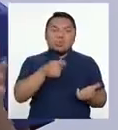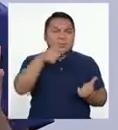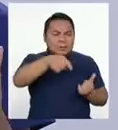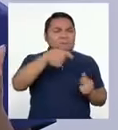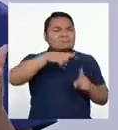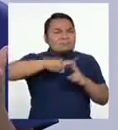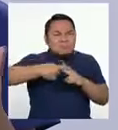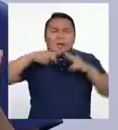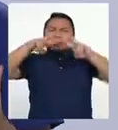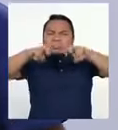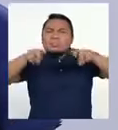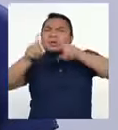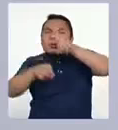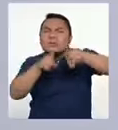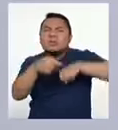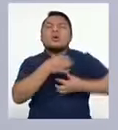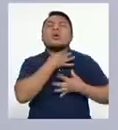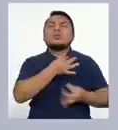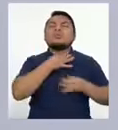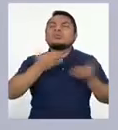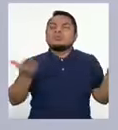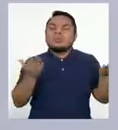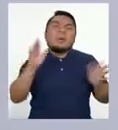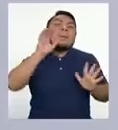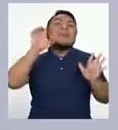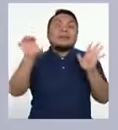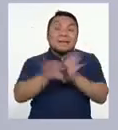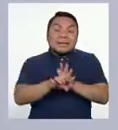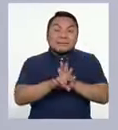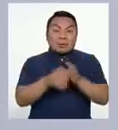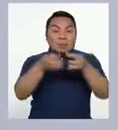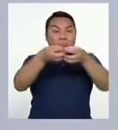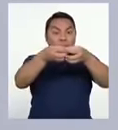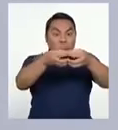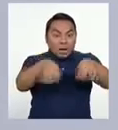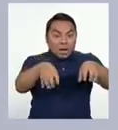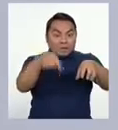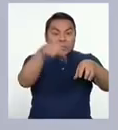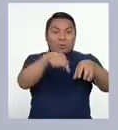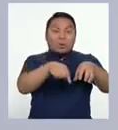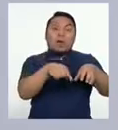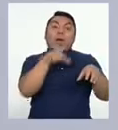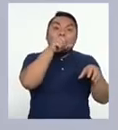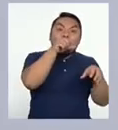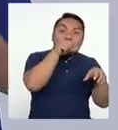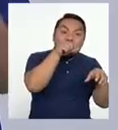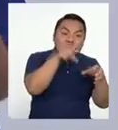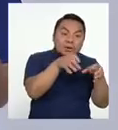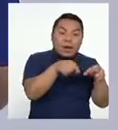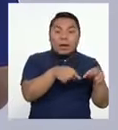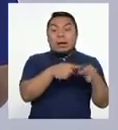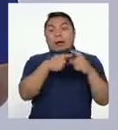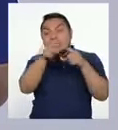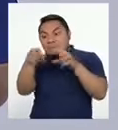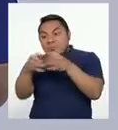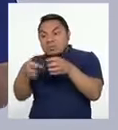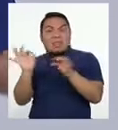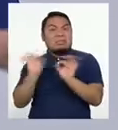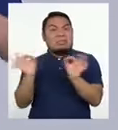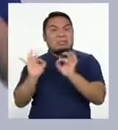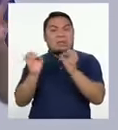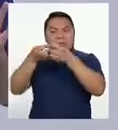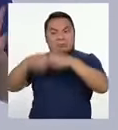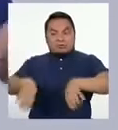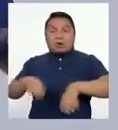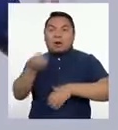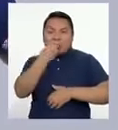investigar acerca de lo que les interesa, como por ejemplo, los huevos con pollito y sin pollito dentro. Ya sabemos que existe